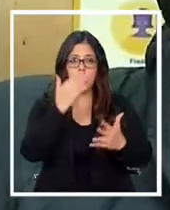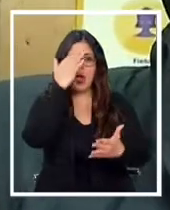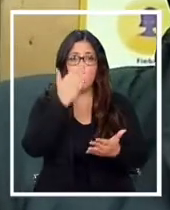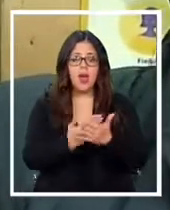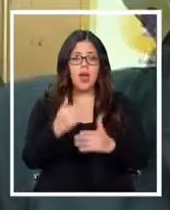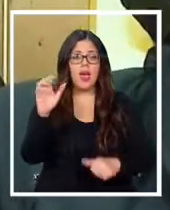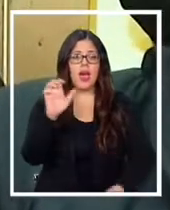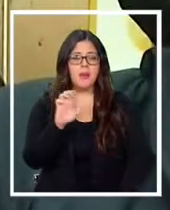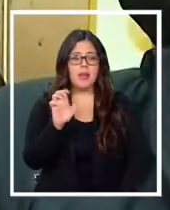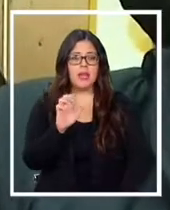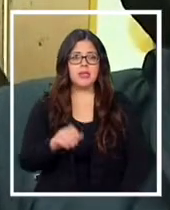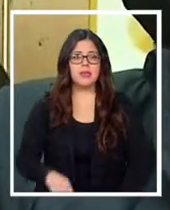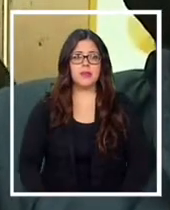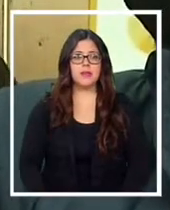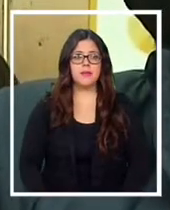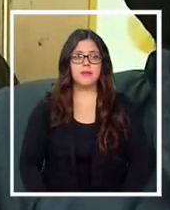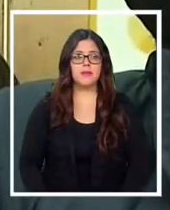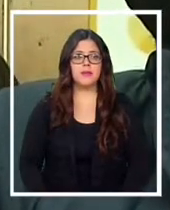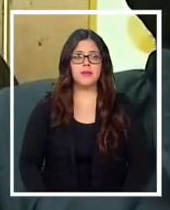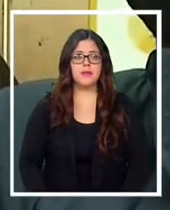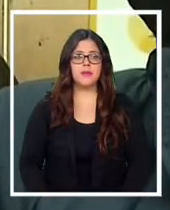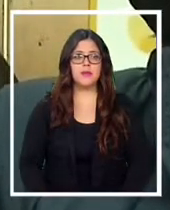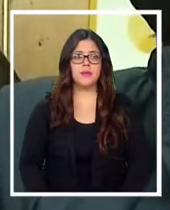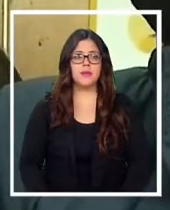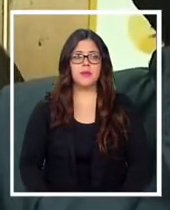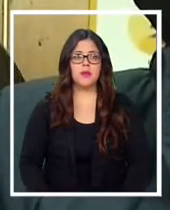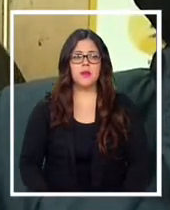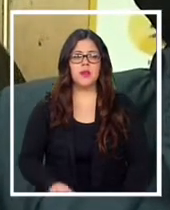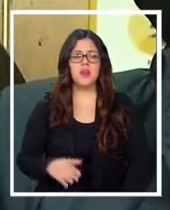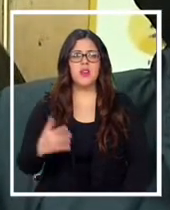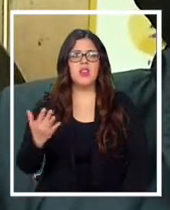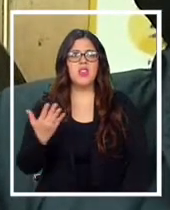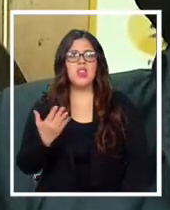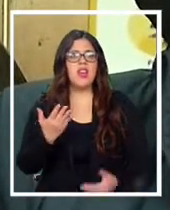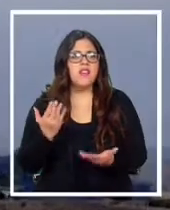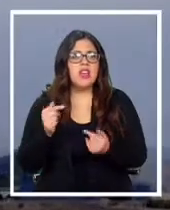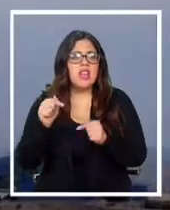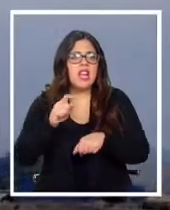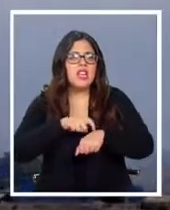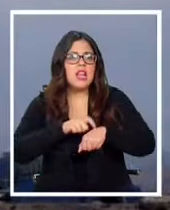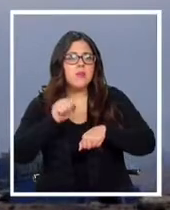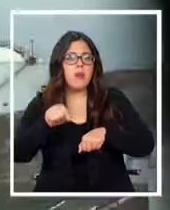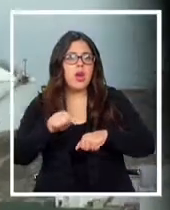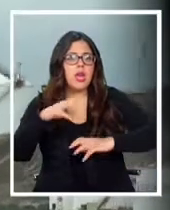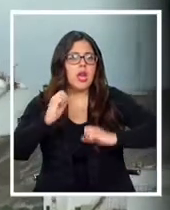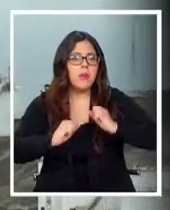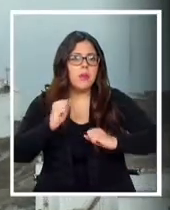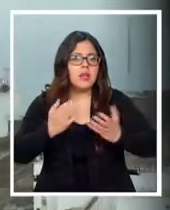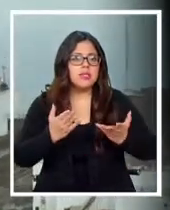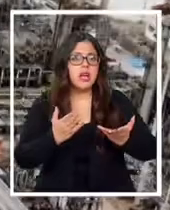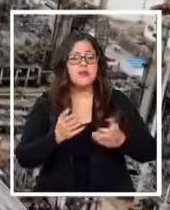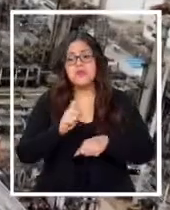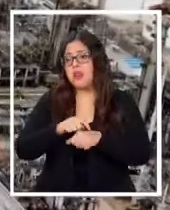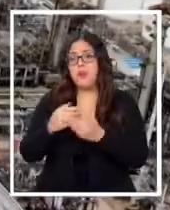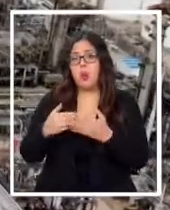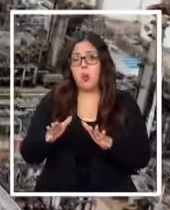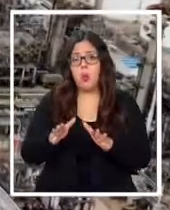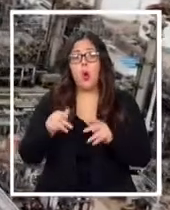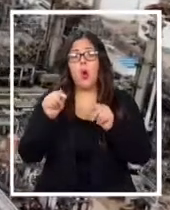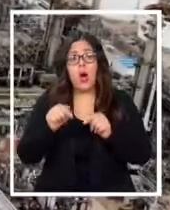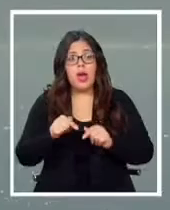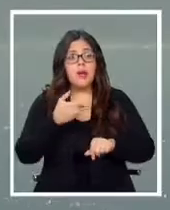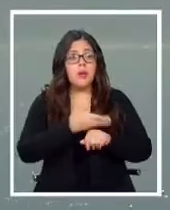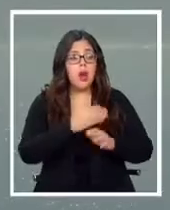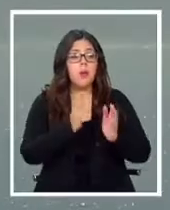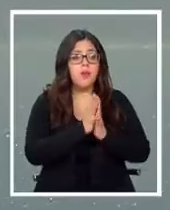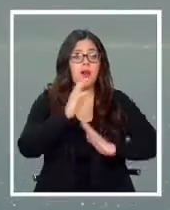enfrentar esta emergencia. ¿Cuánto está detenida la planta de Codelco en Ventanas? Todo el tiempo que sea necesario. La ministra de Medio Ambiente también llamó a las empresas a